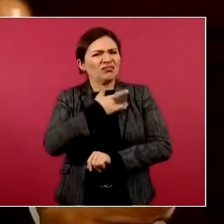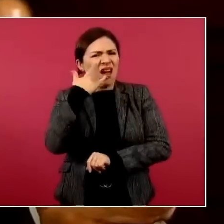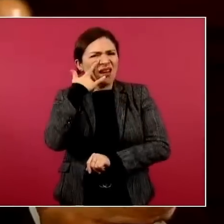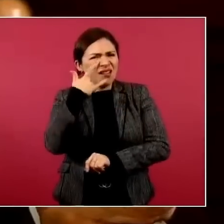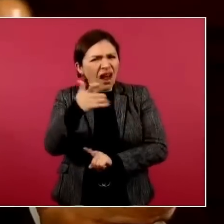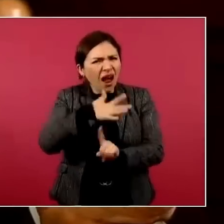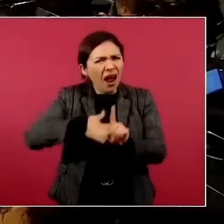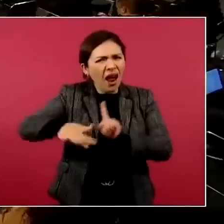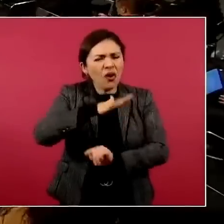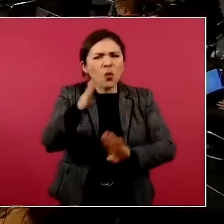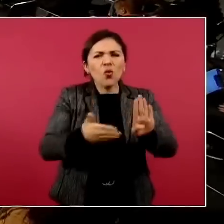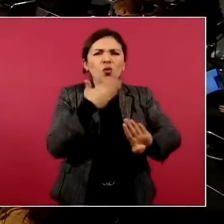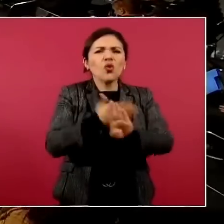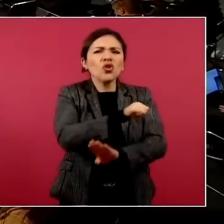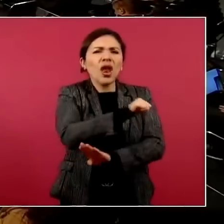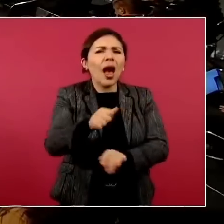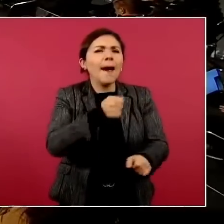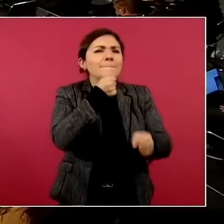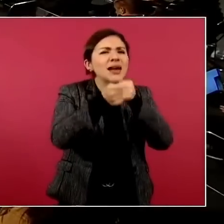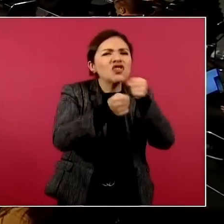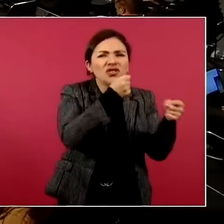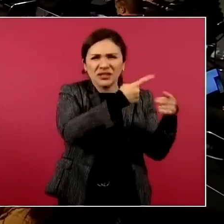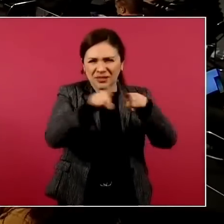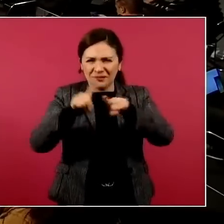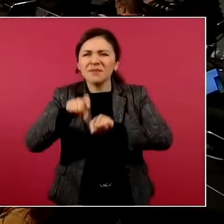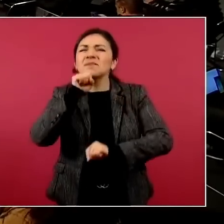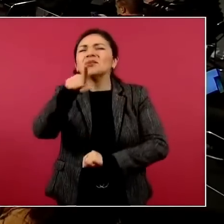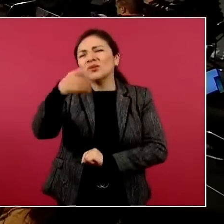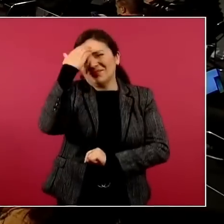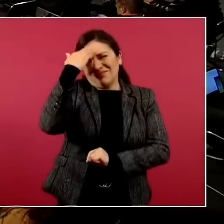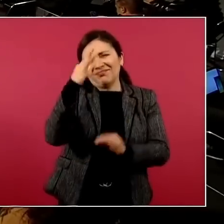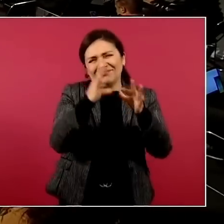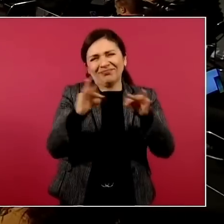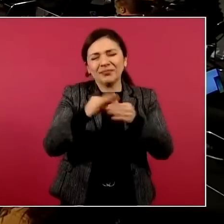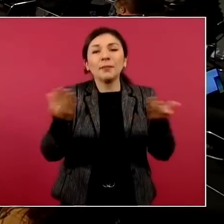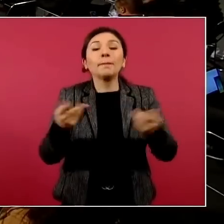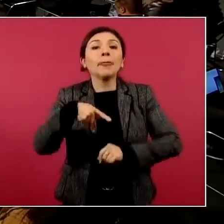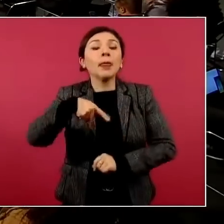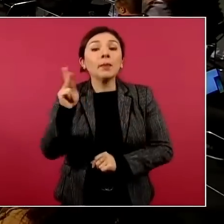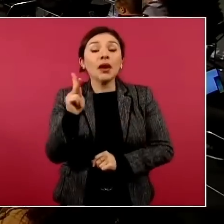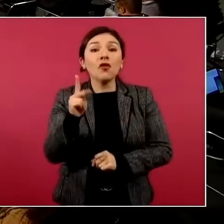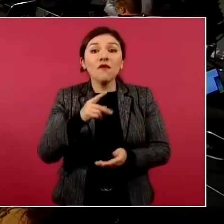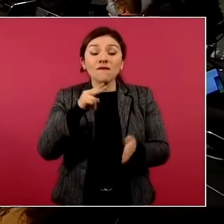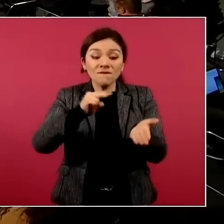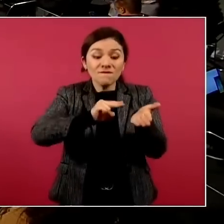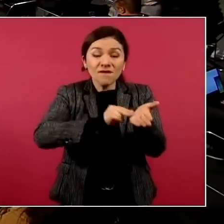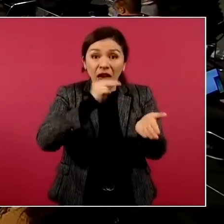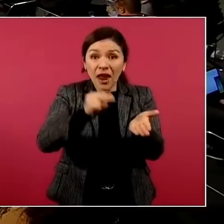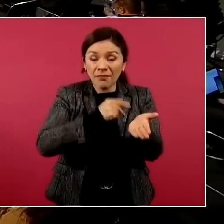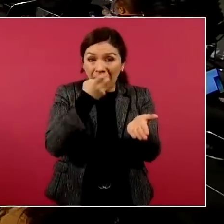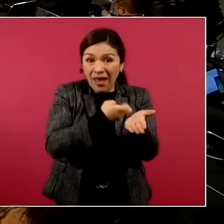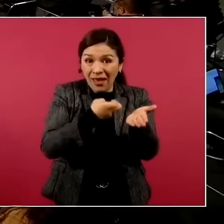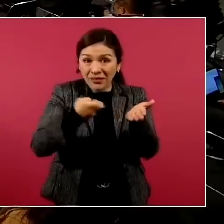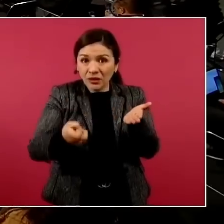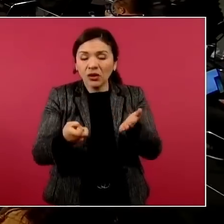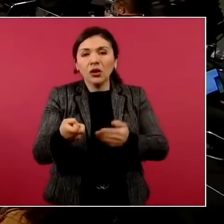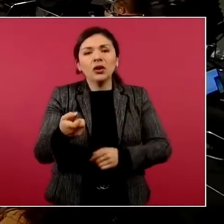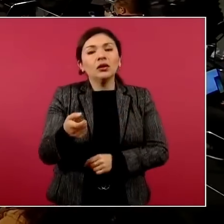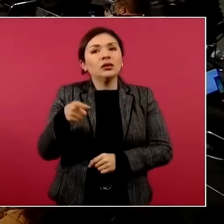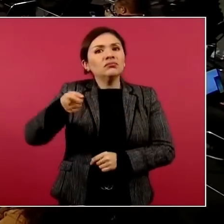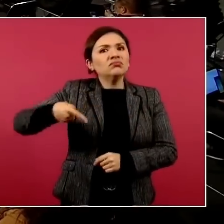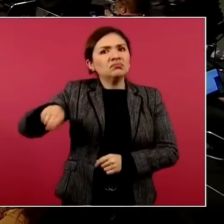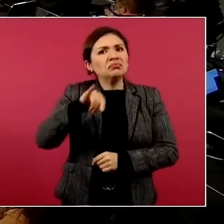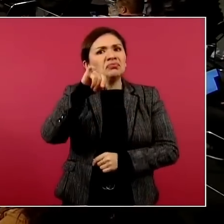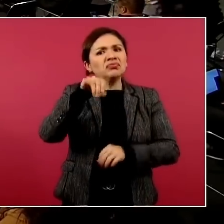clima contra periodistas concretamente, bueno, y que usted ya ha mencionado, pero me llama la atención que quienes firman y que los medios